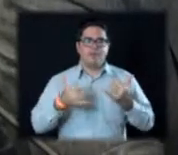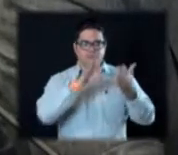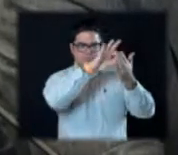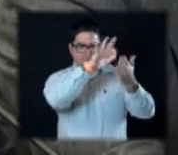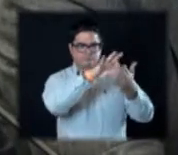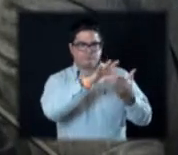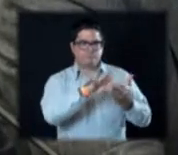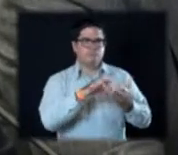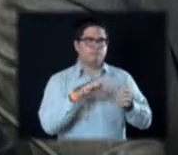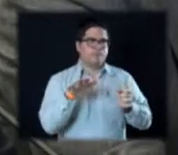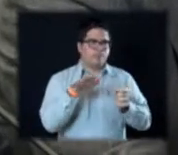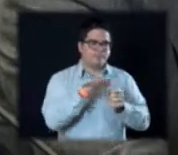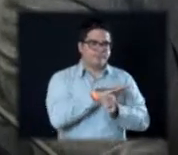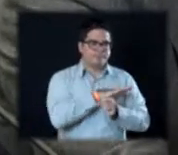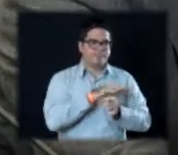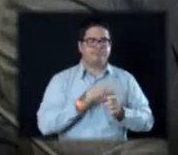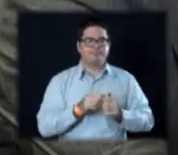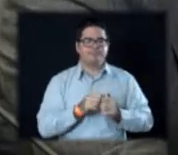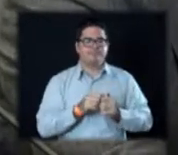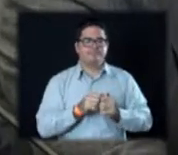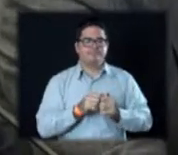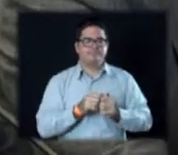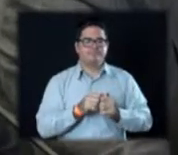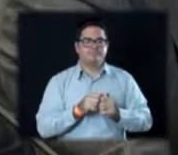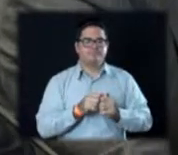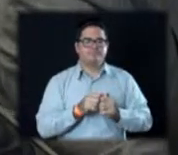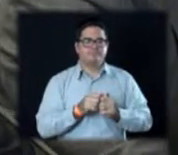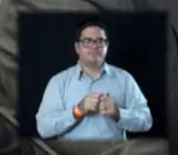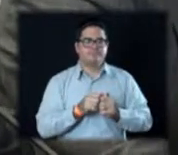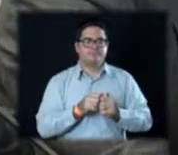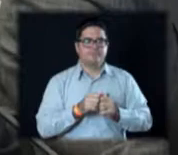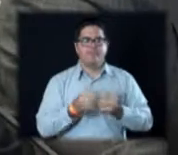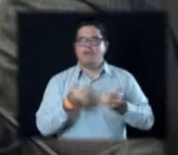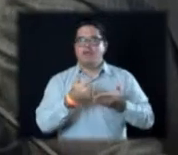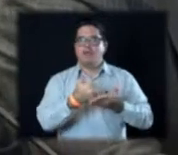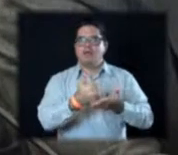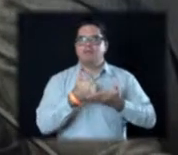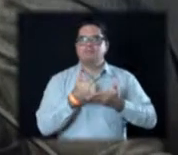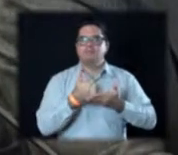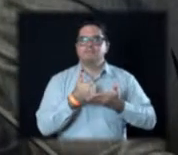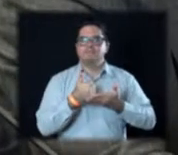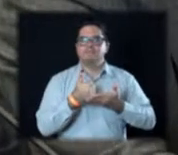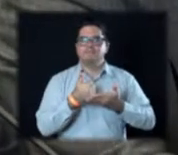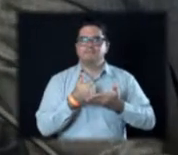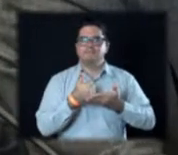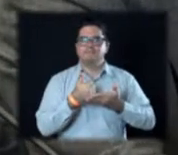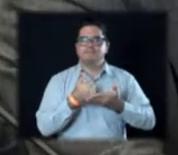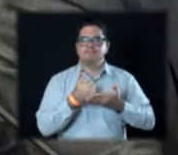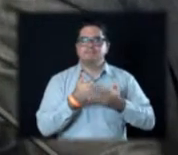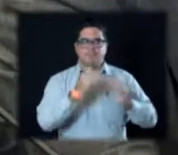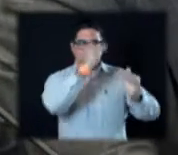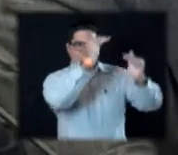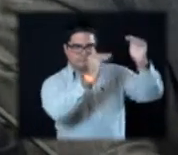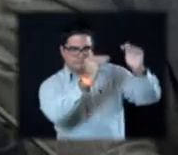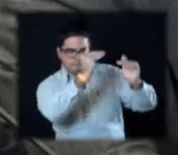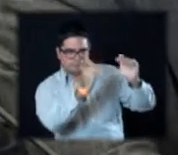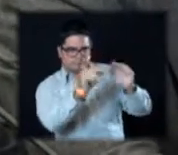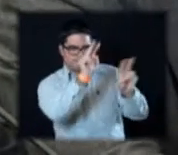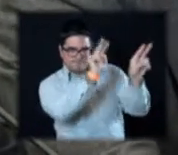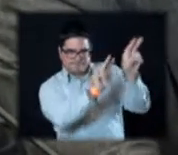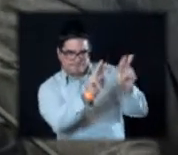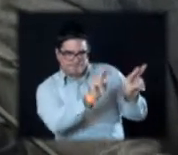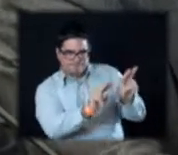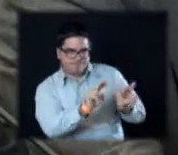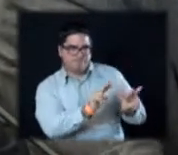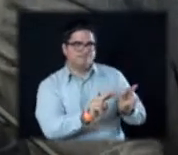esfuerzos de AFAF han resultado en el inventario más completo de cuentas gubernamentales y han mejorado nuestra habilidad o